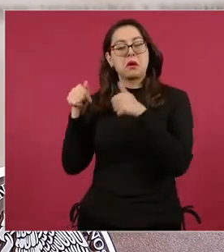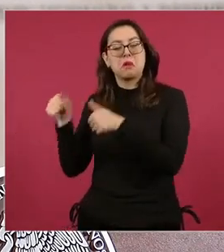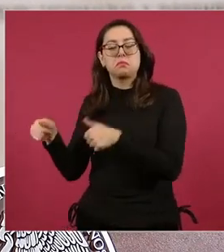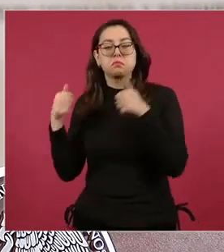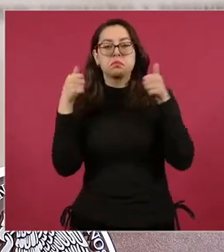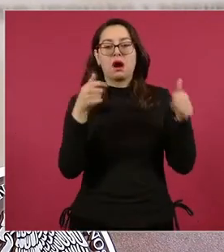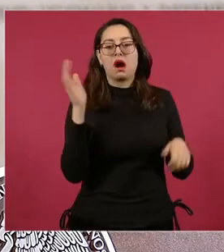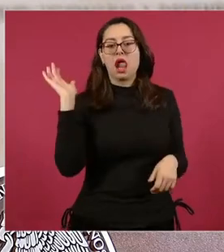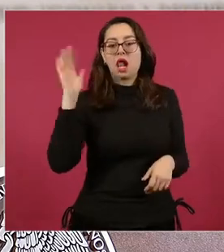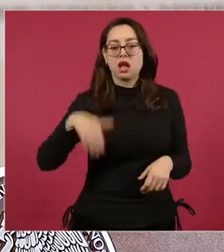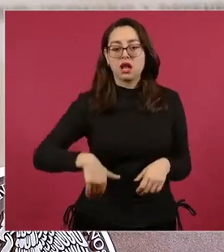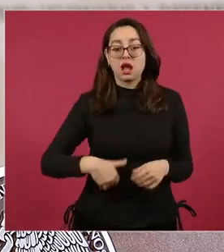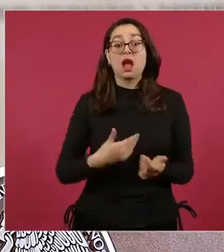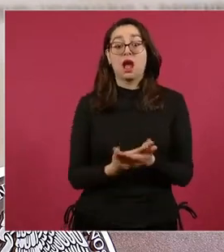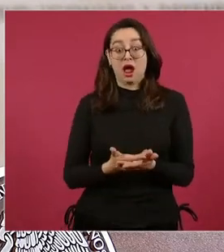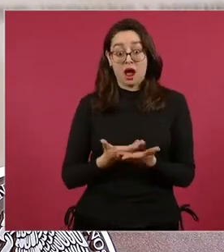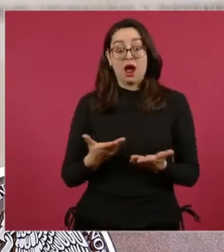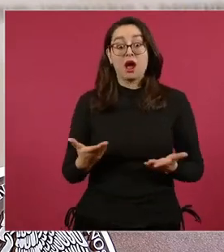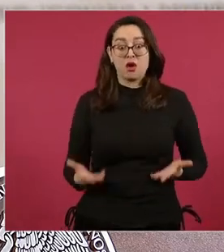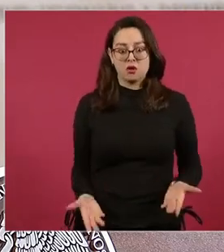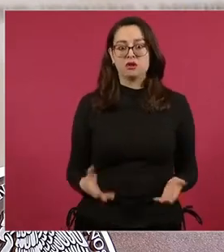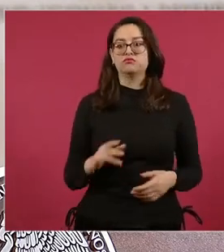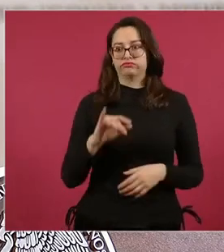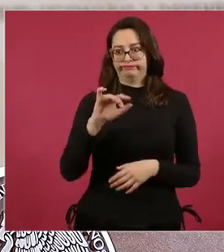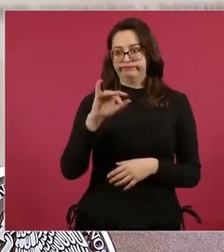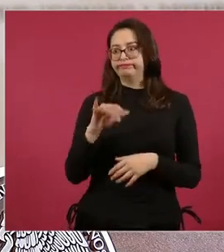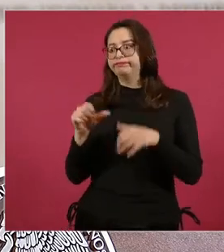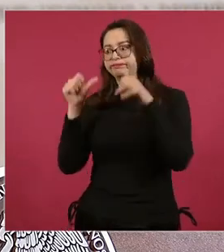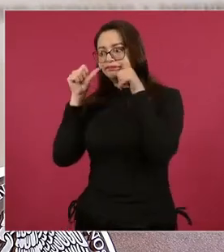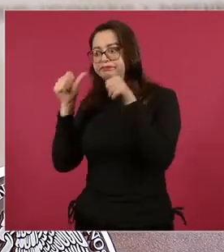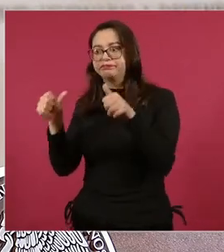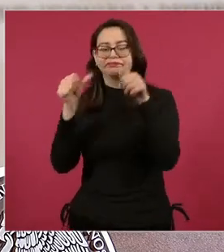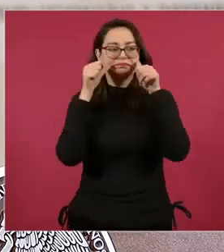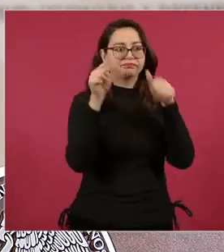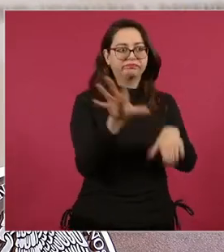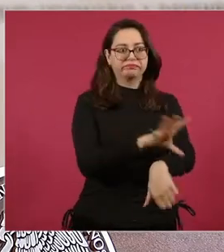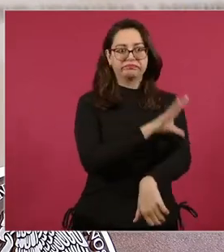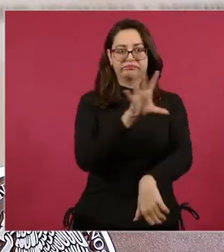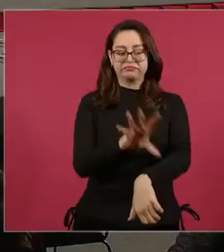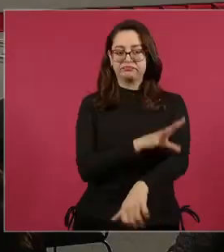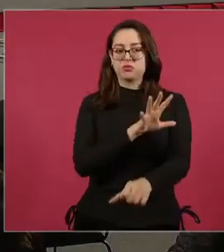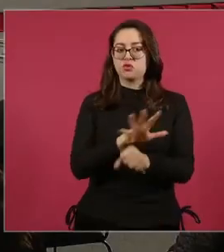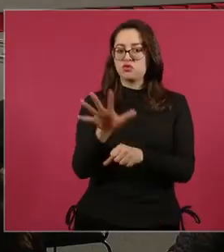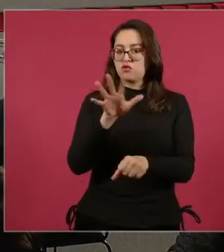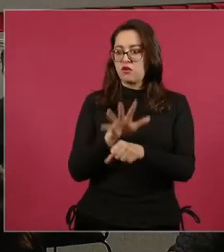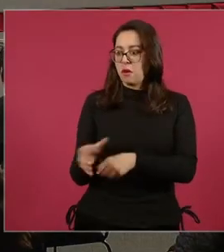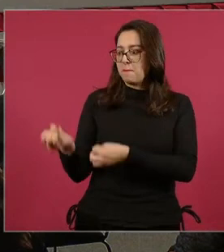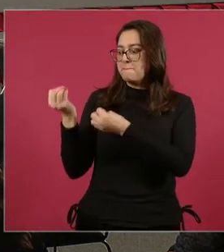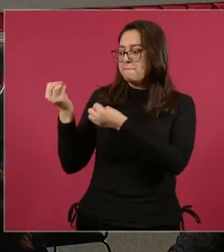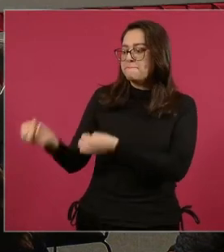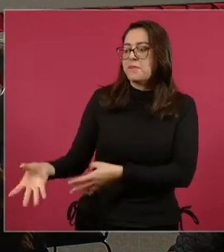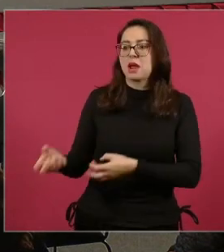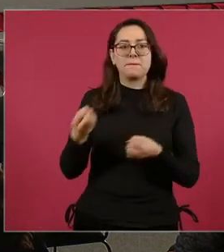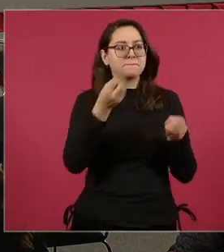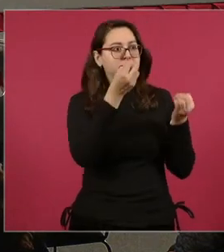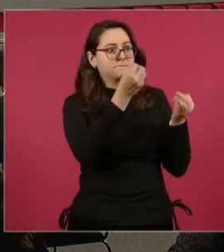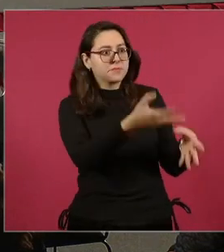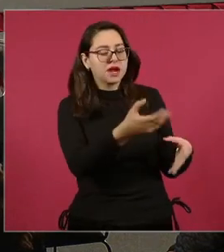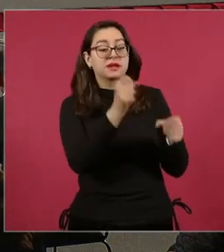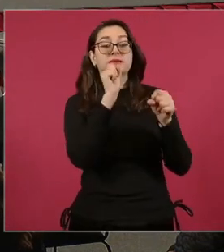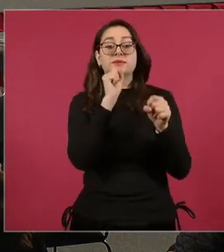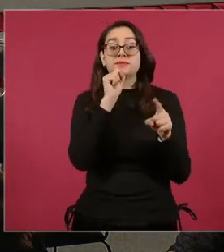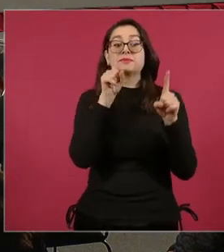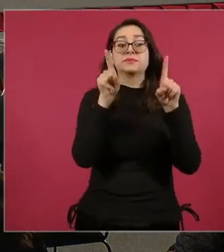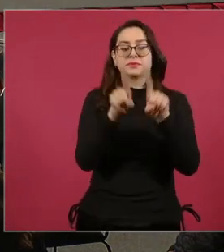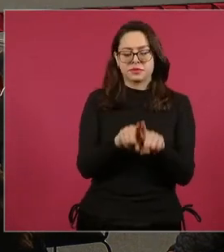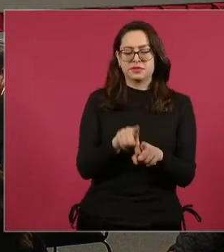de un suministro confiable. También se ha buscado aumentar la generación para las